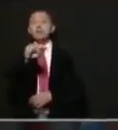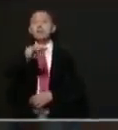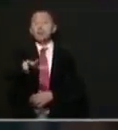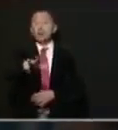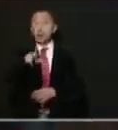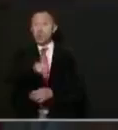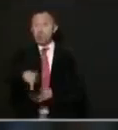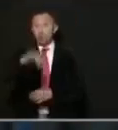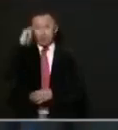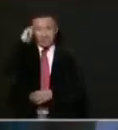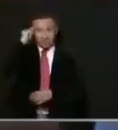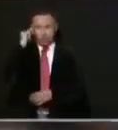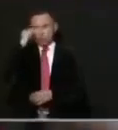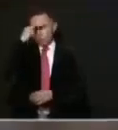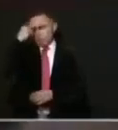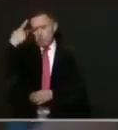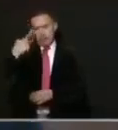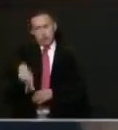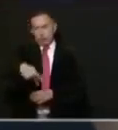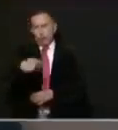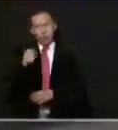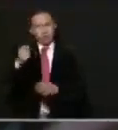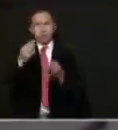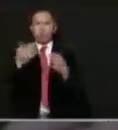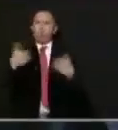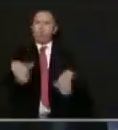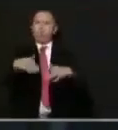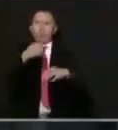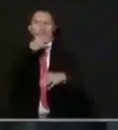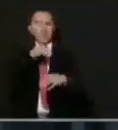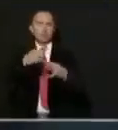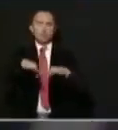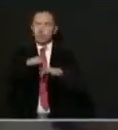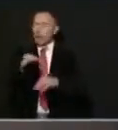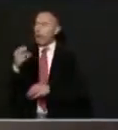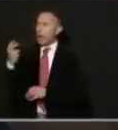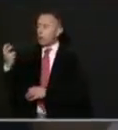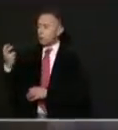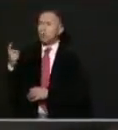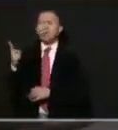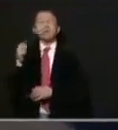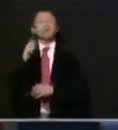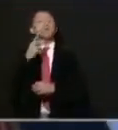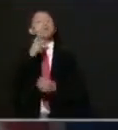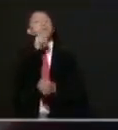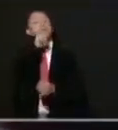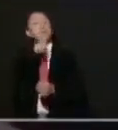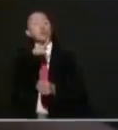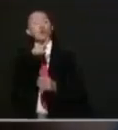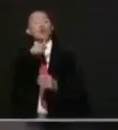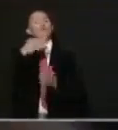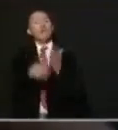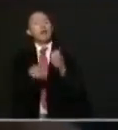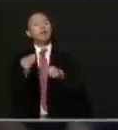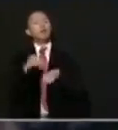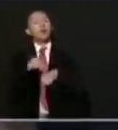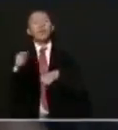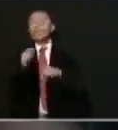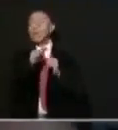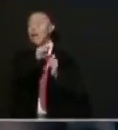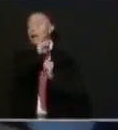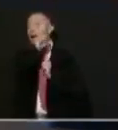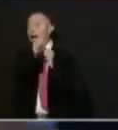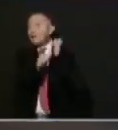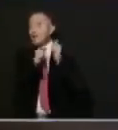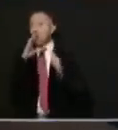indígenas y afromexicano que ustedes ya mencionaron. Creo que nos faltó el afromexicano, hay que aclararlo. Tenemos esa raíz. Creo que